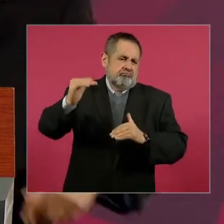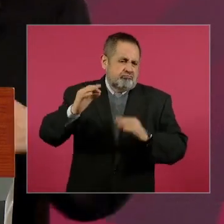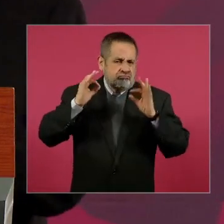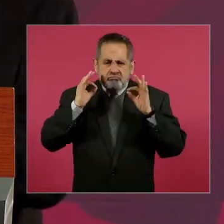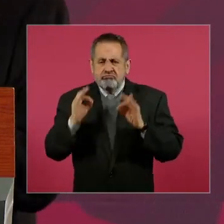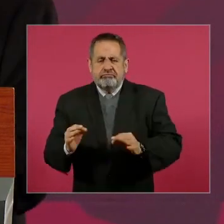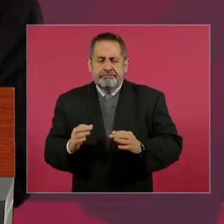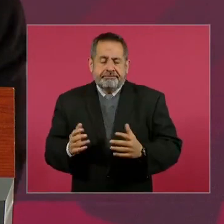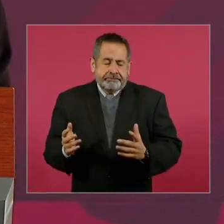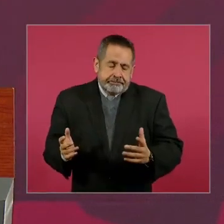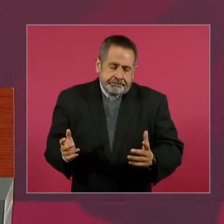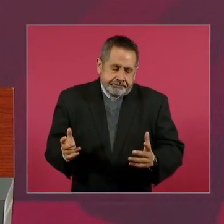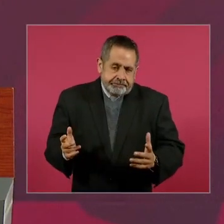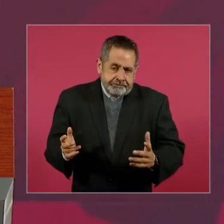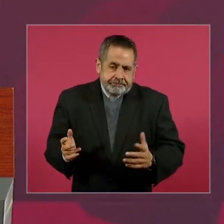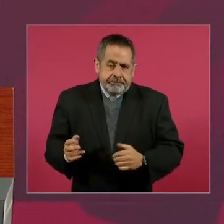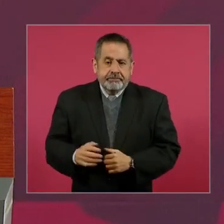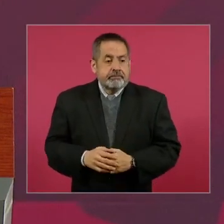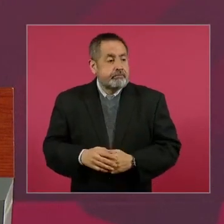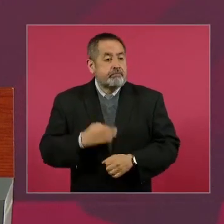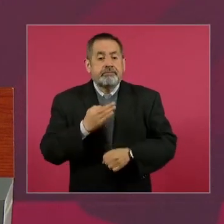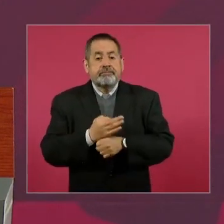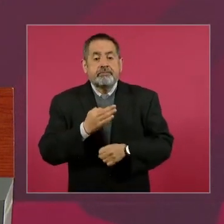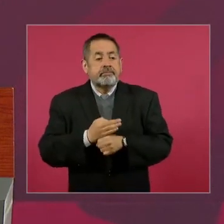Pero como ya no hay contrato